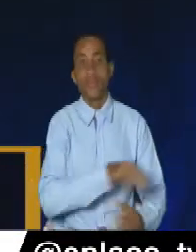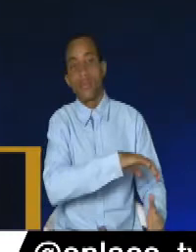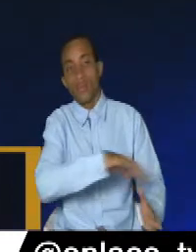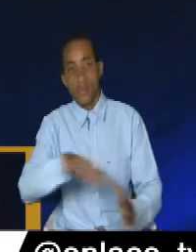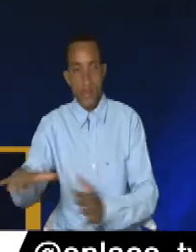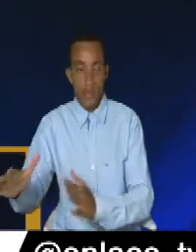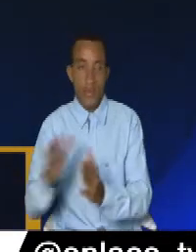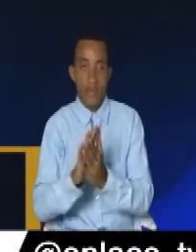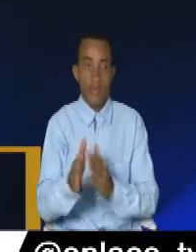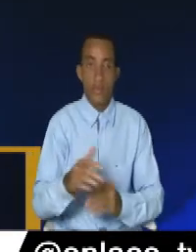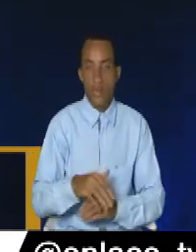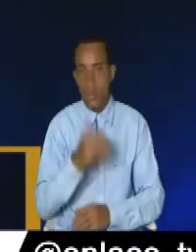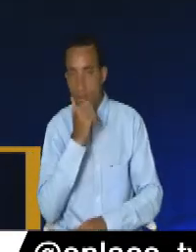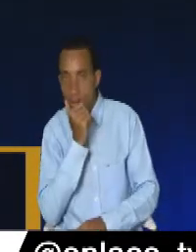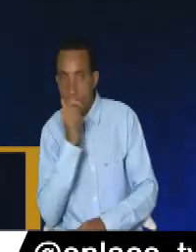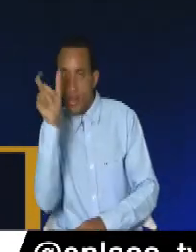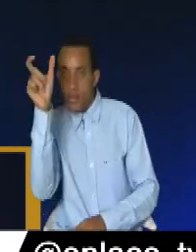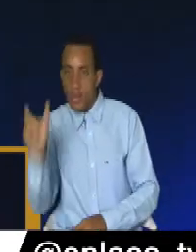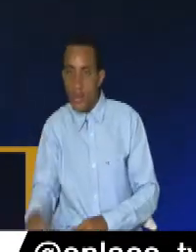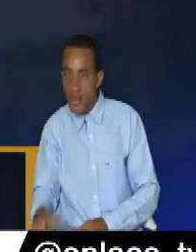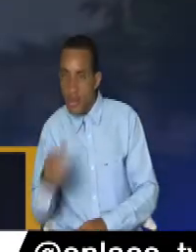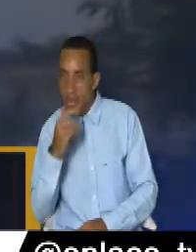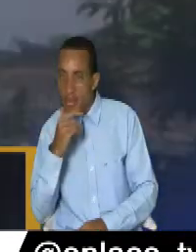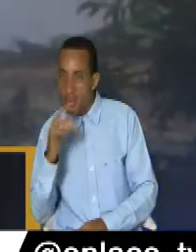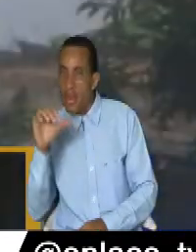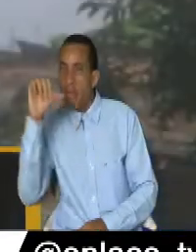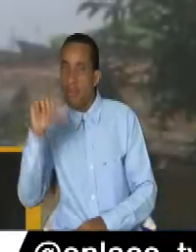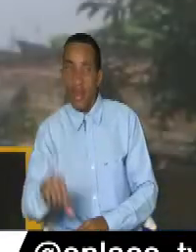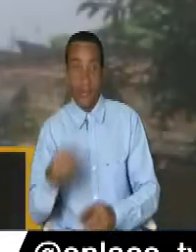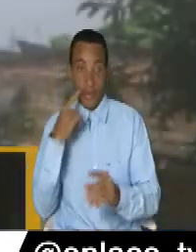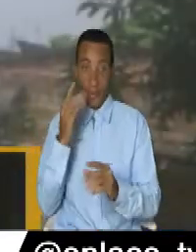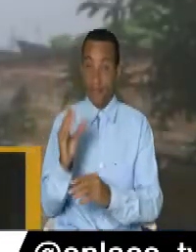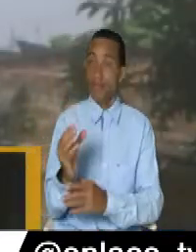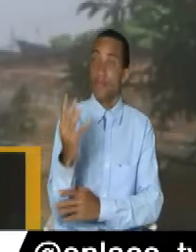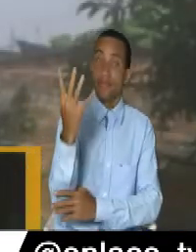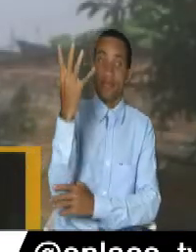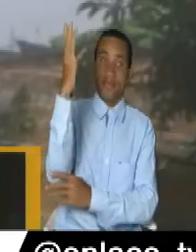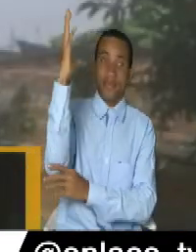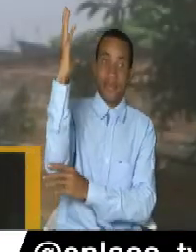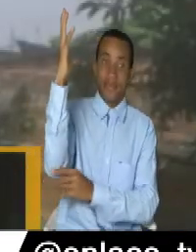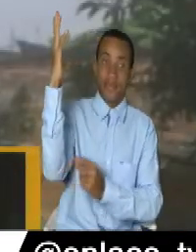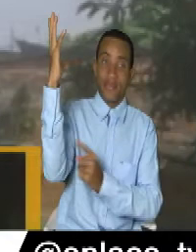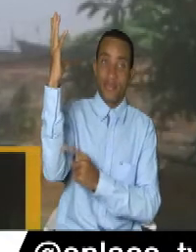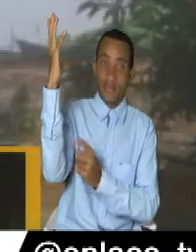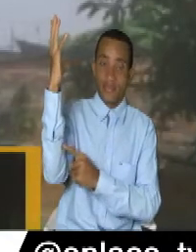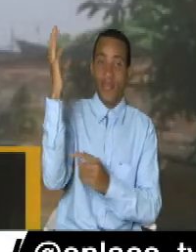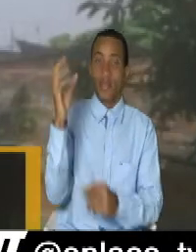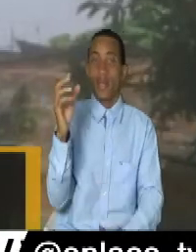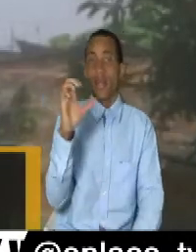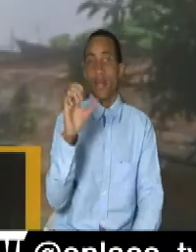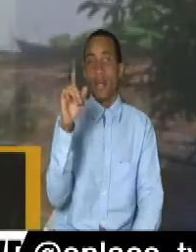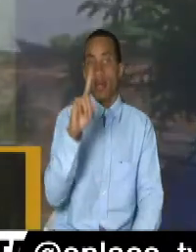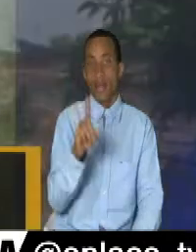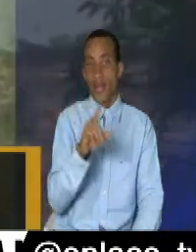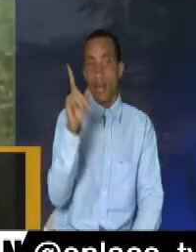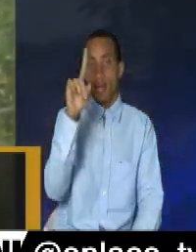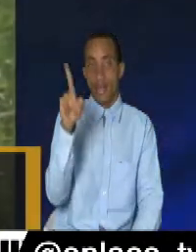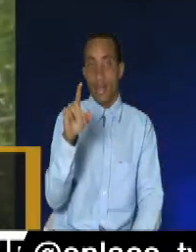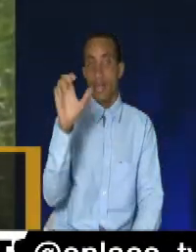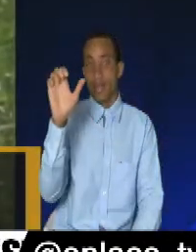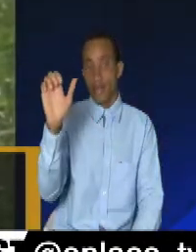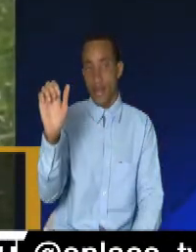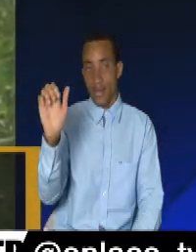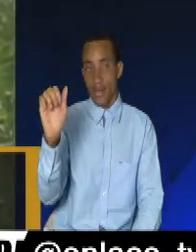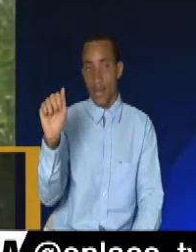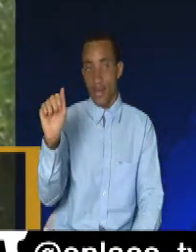de nuestro reportero ciudadano les mostramos este poste de energía de la empresa electrificadora de Santander que está ubicado en plena vía